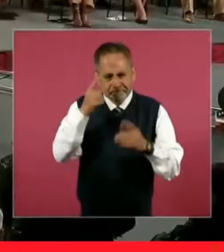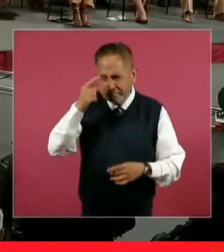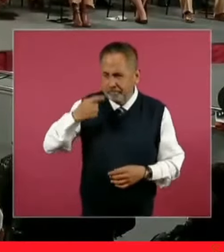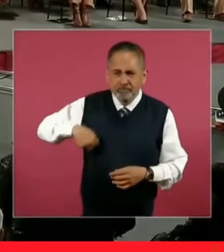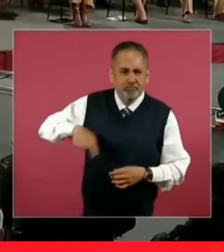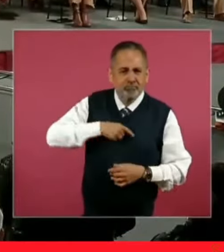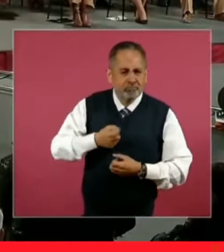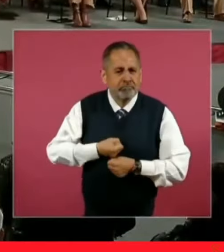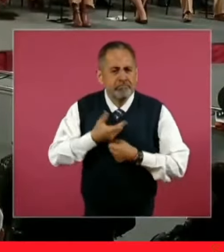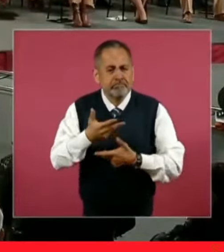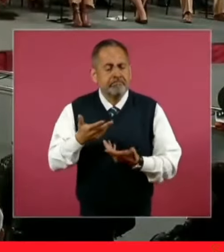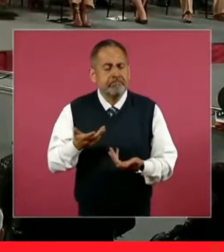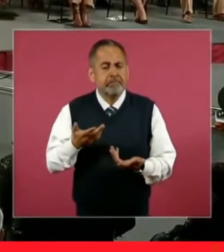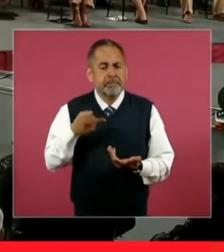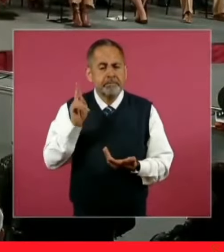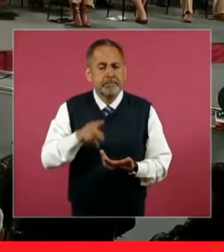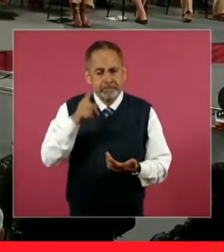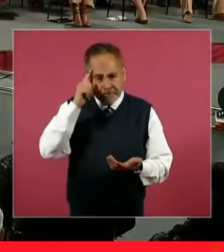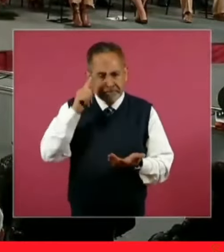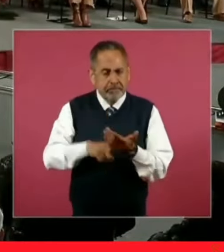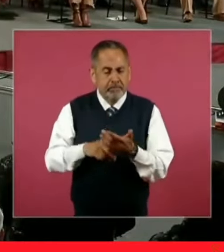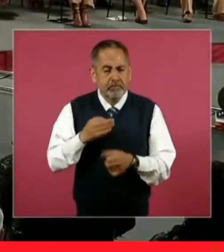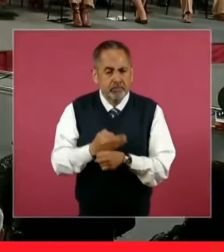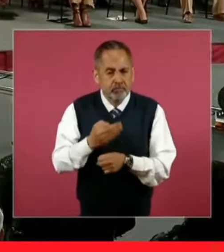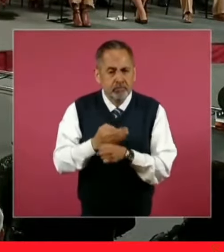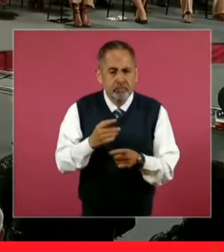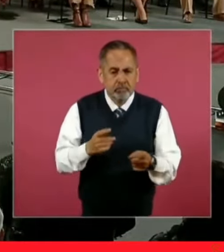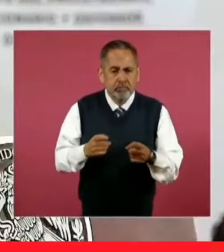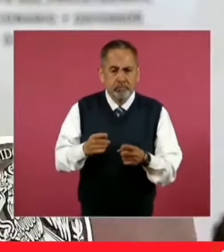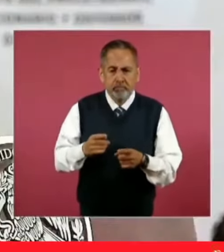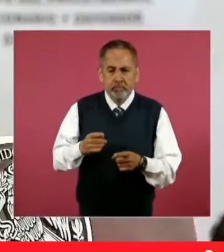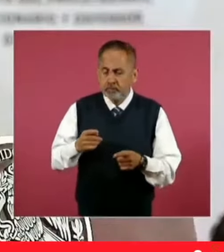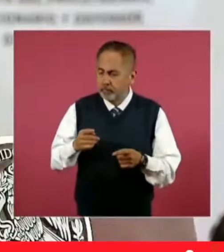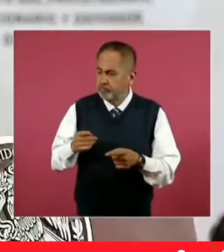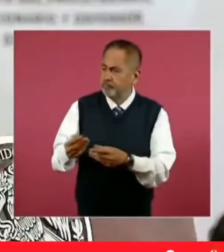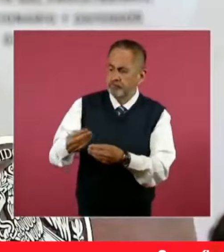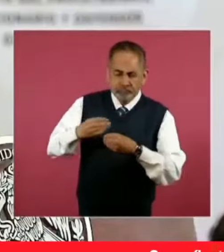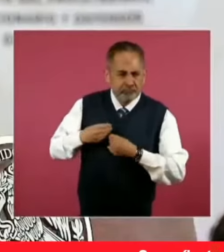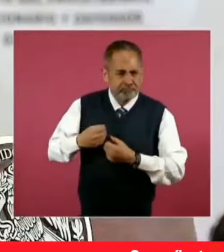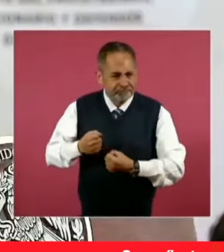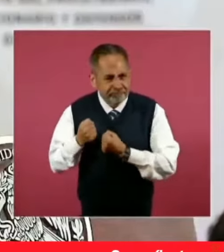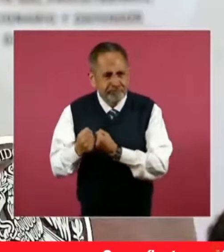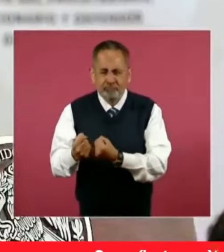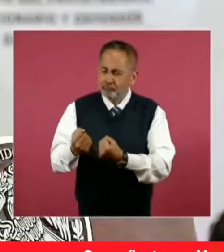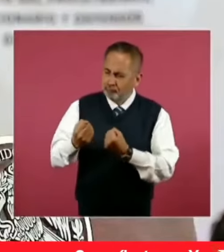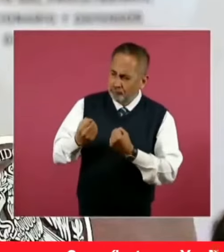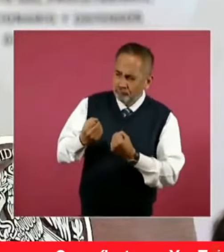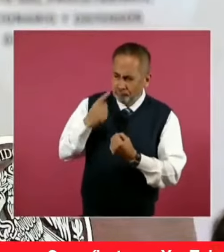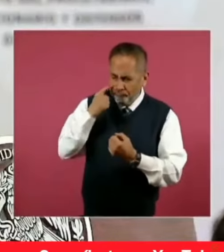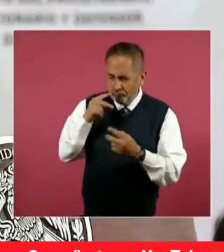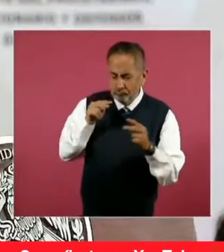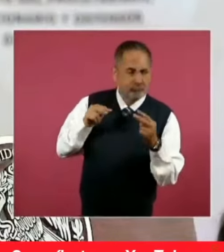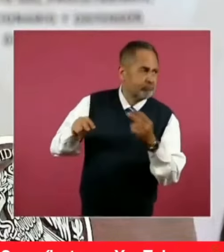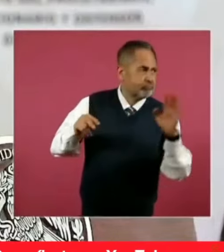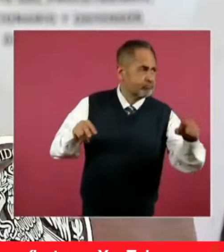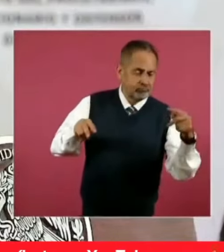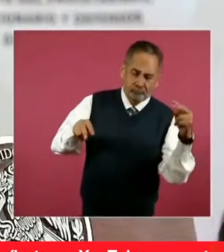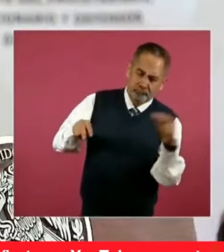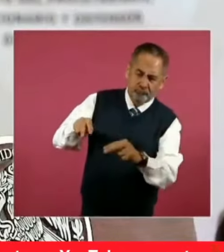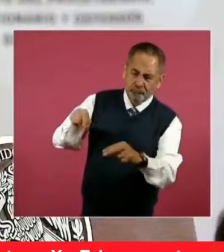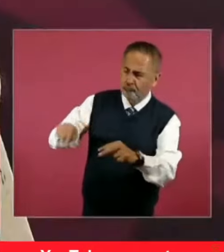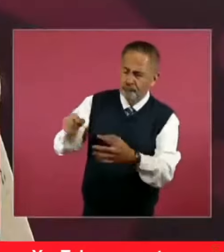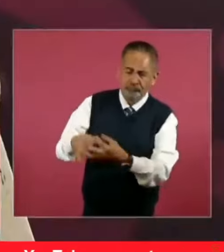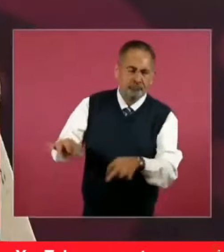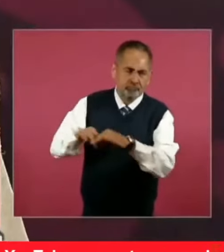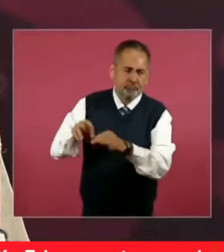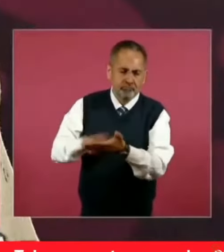nosotros expresarlo, pero creo que Original nos ha dado la fuerza, nos ha dado visibilidad y también nos ha dado esta oportunidad